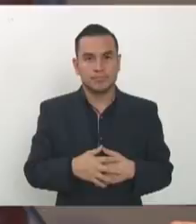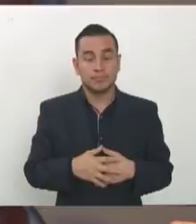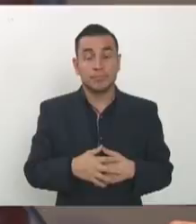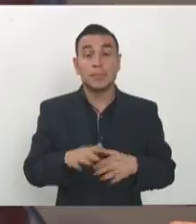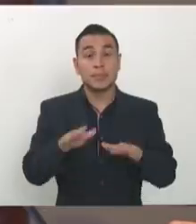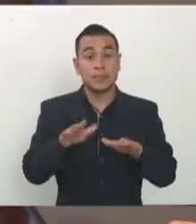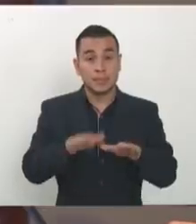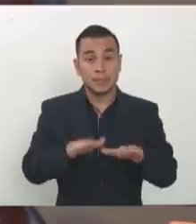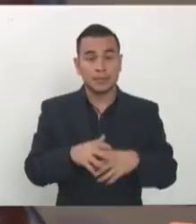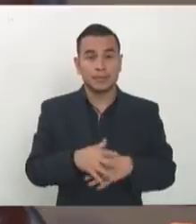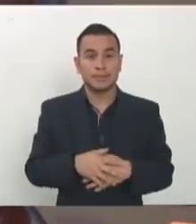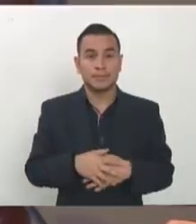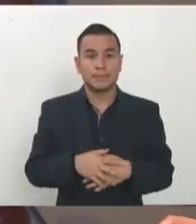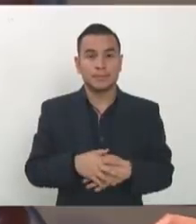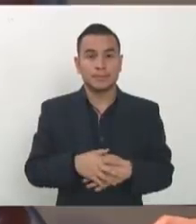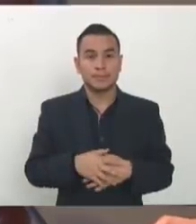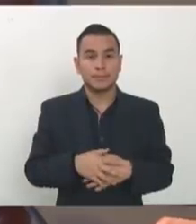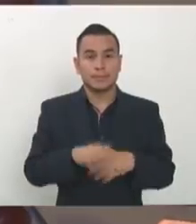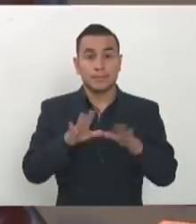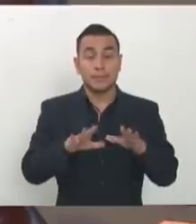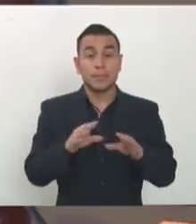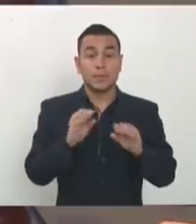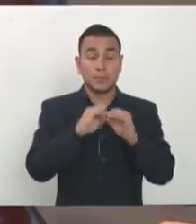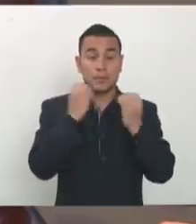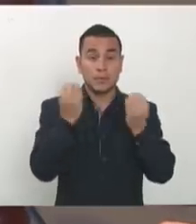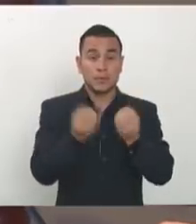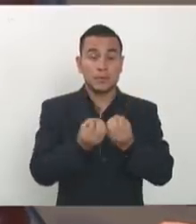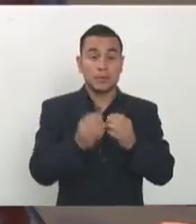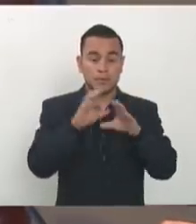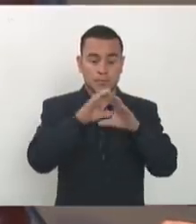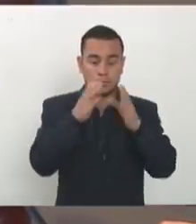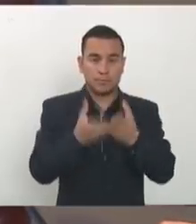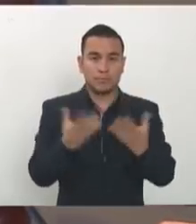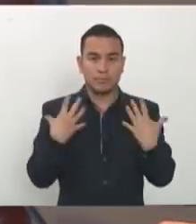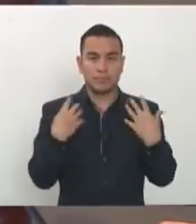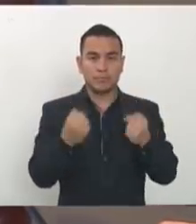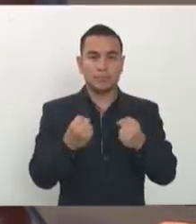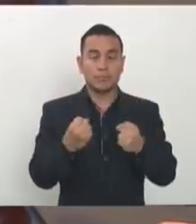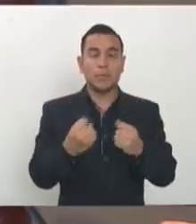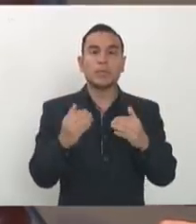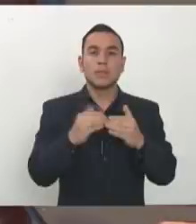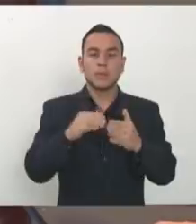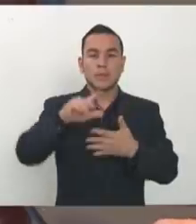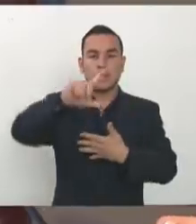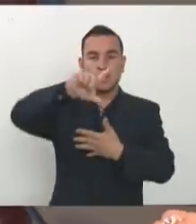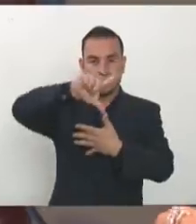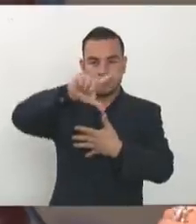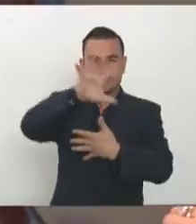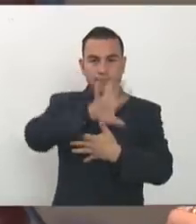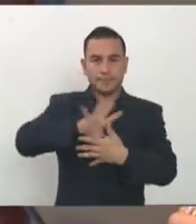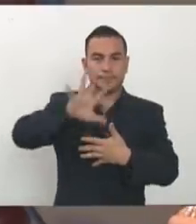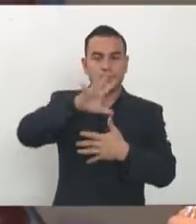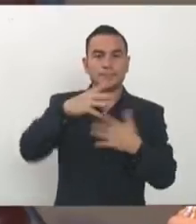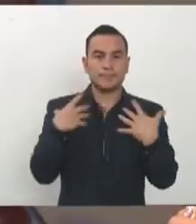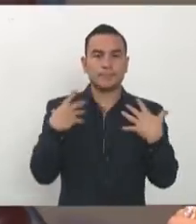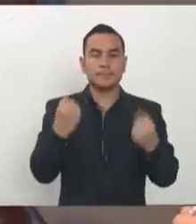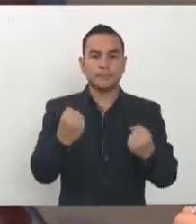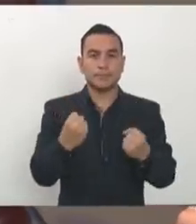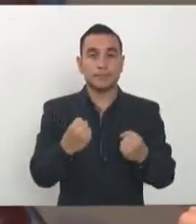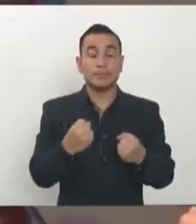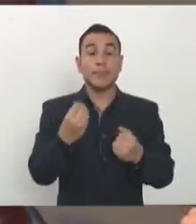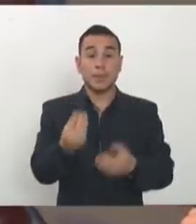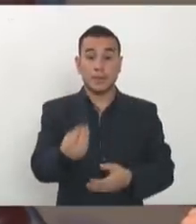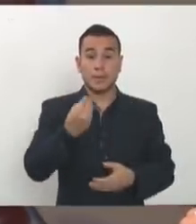agradezco a la organización mundial de la salud americana para la salud que nos estaban dando